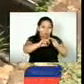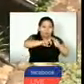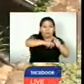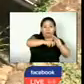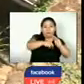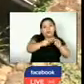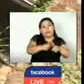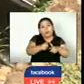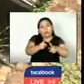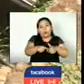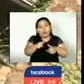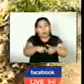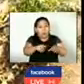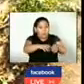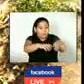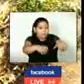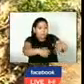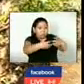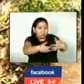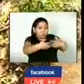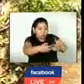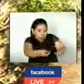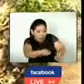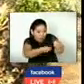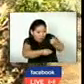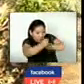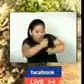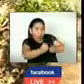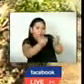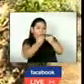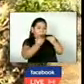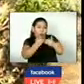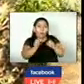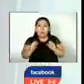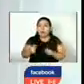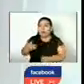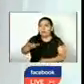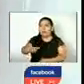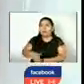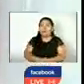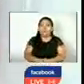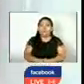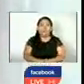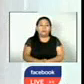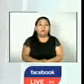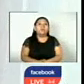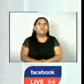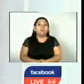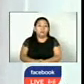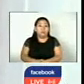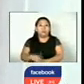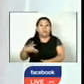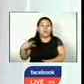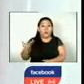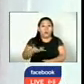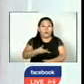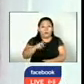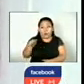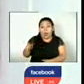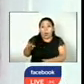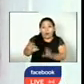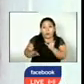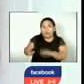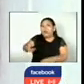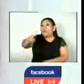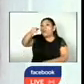y usan un sistema de bombeo para extraer el agua y consumirla todos lo usamos hay gente que toma agua